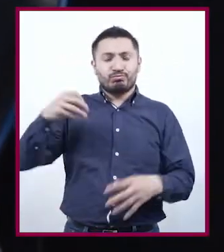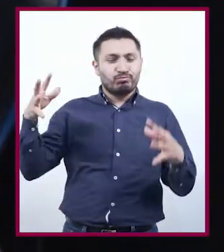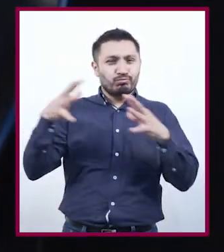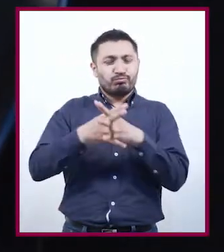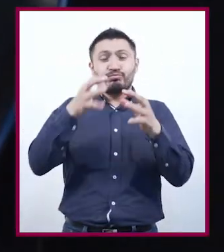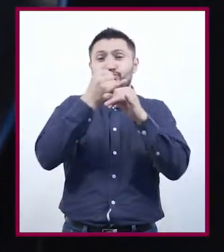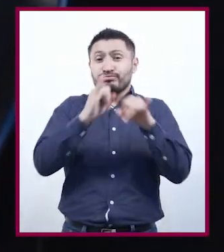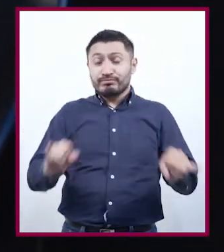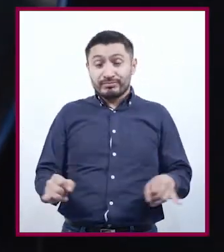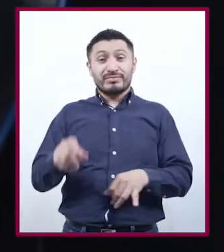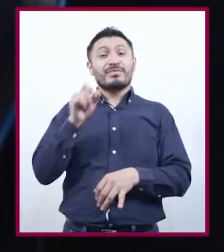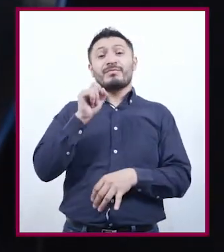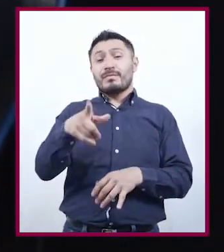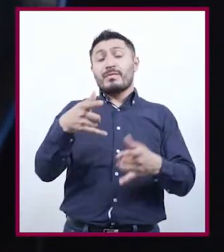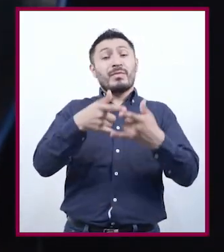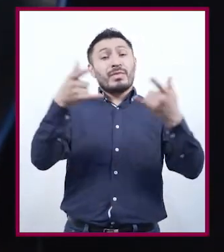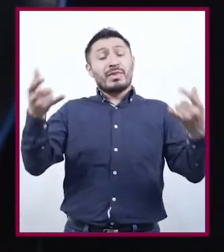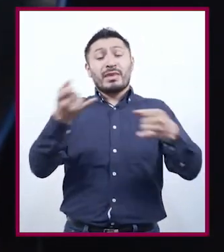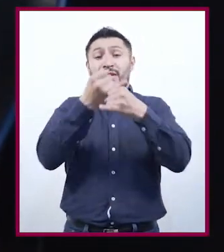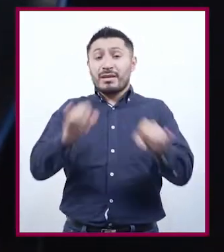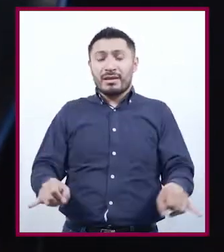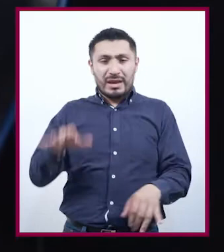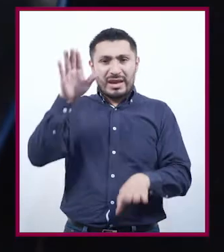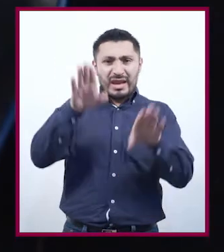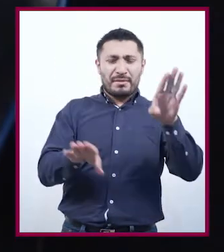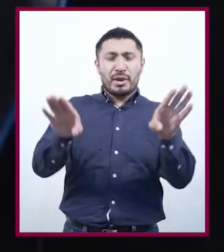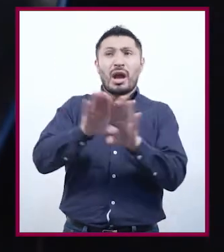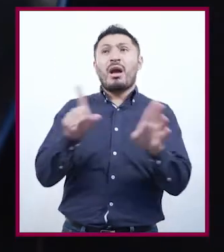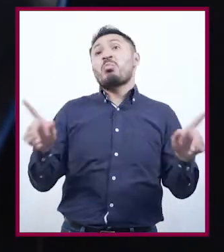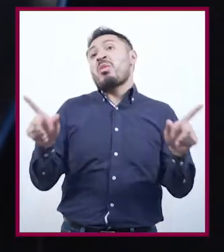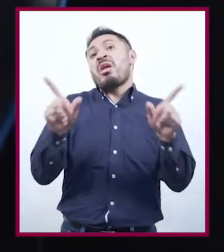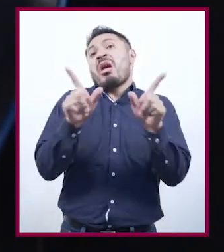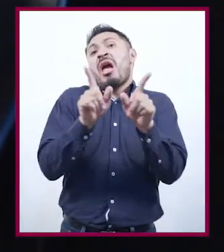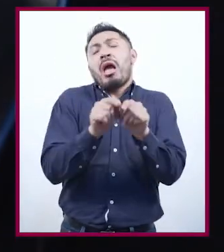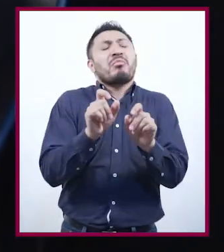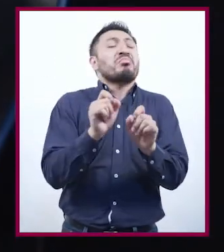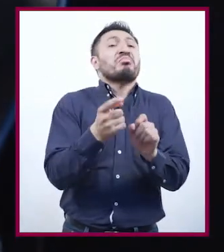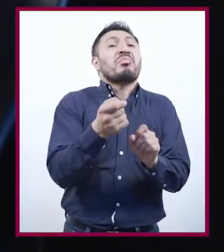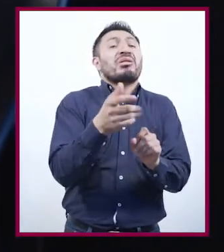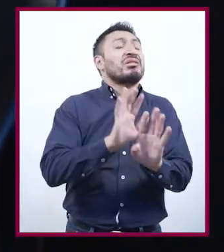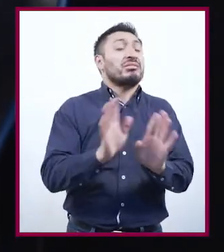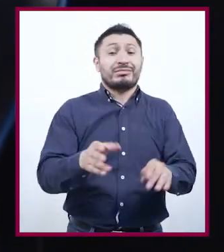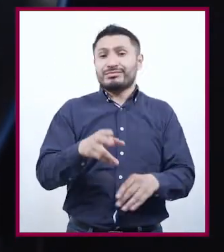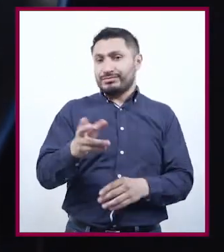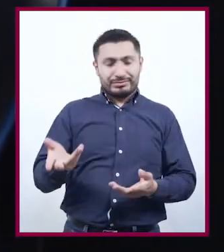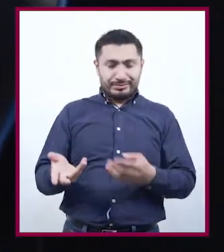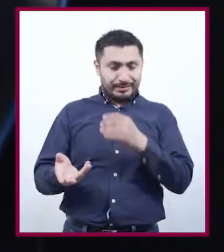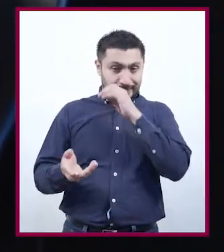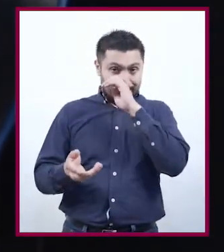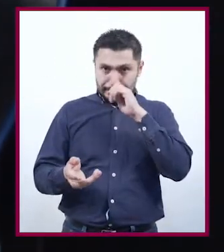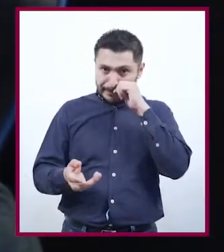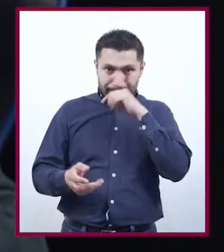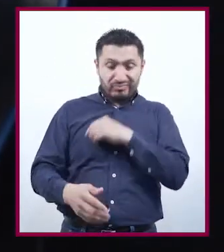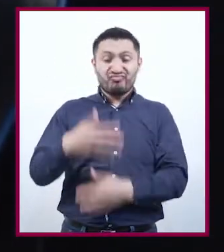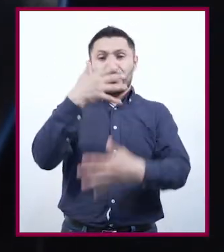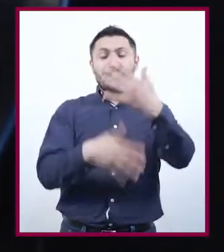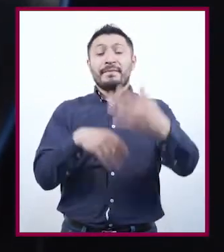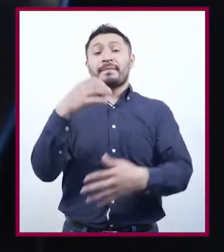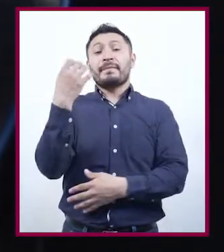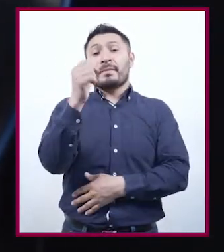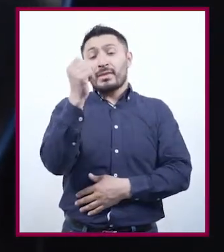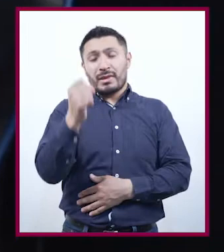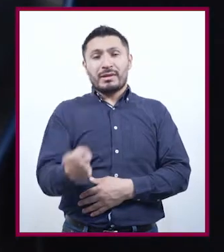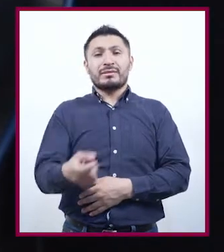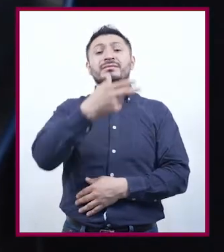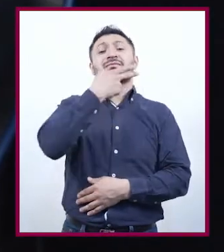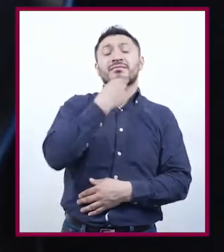de independencia misma, que a veces solemos olvidar o sintetizar en unos cuantos sucesos. Me explico. El